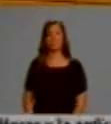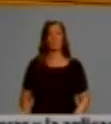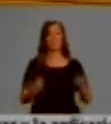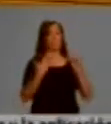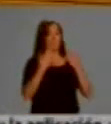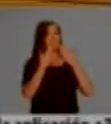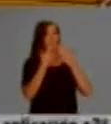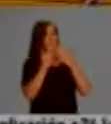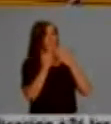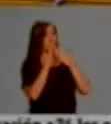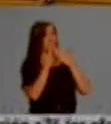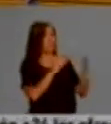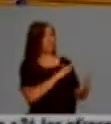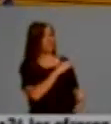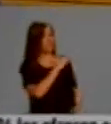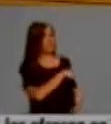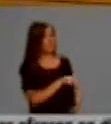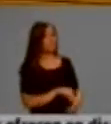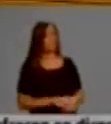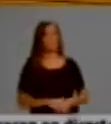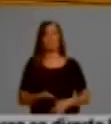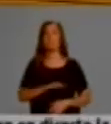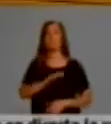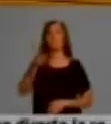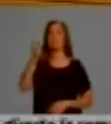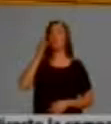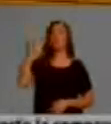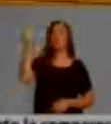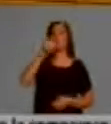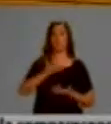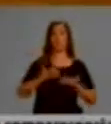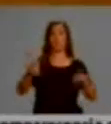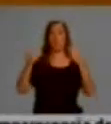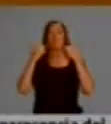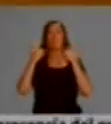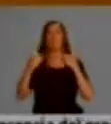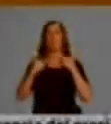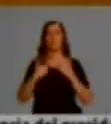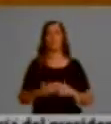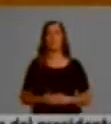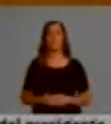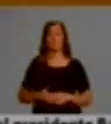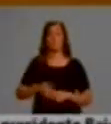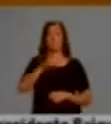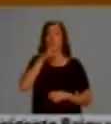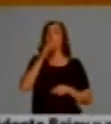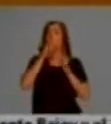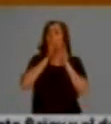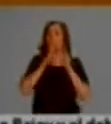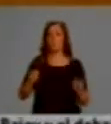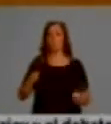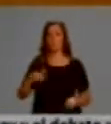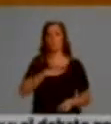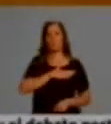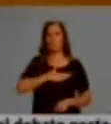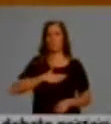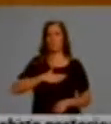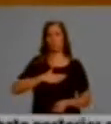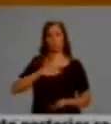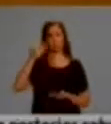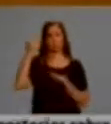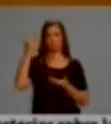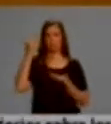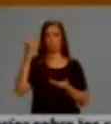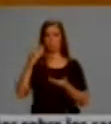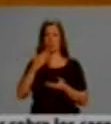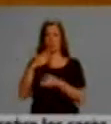Muchas gracias, señor presidente, señoras y señores diputados, quiero que mis primeras palabras sean de condolencia